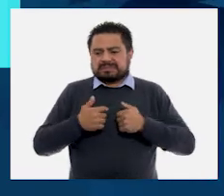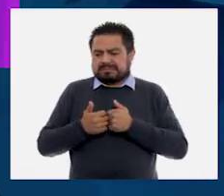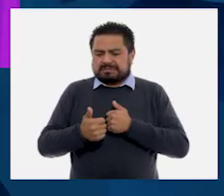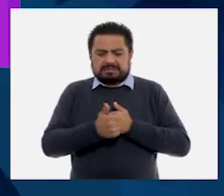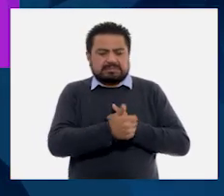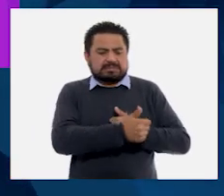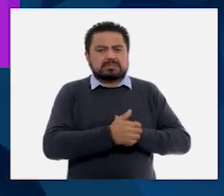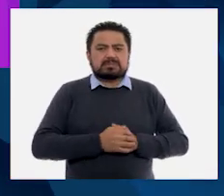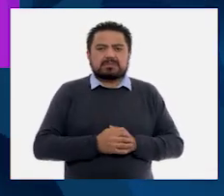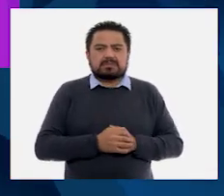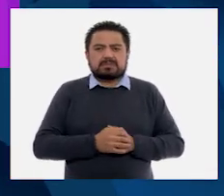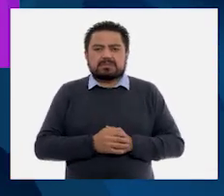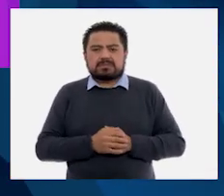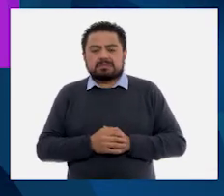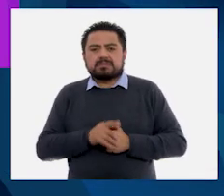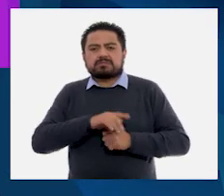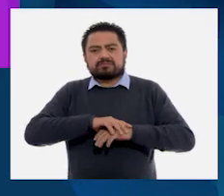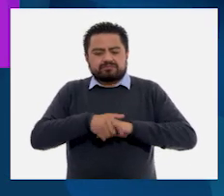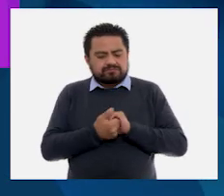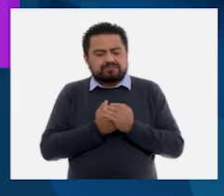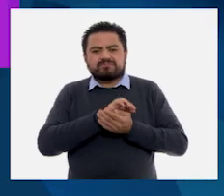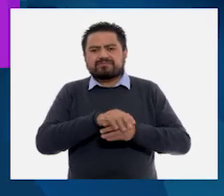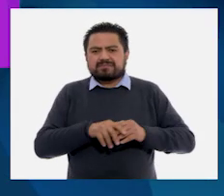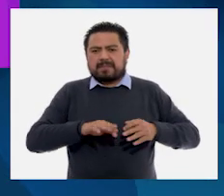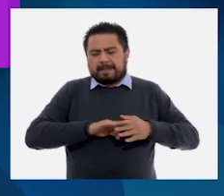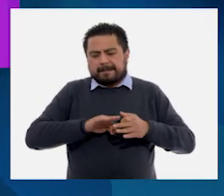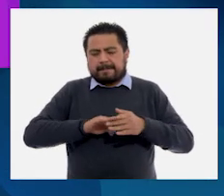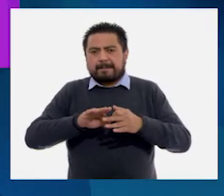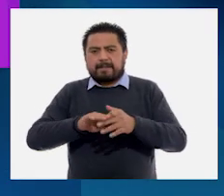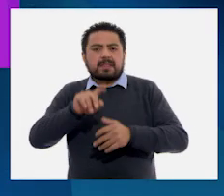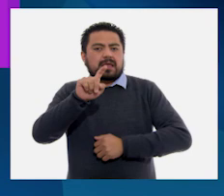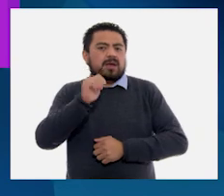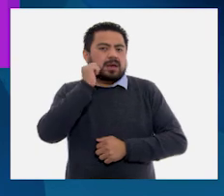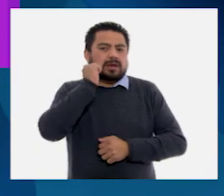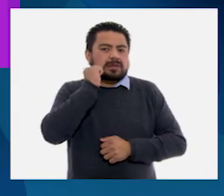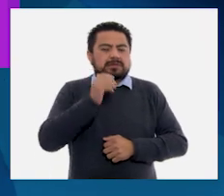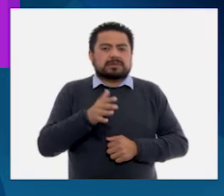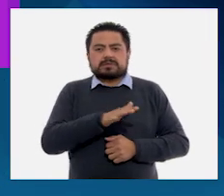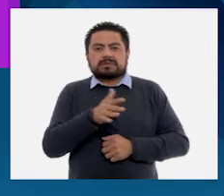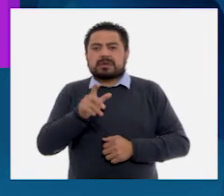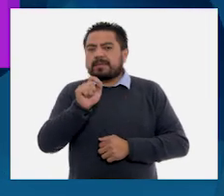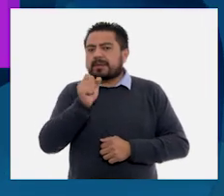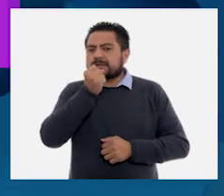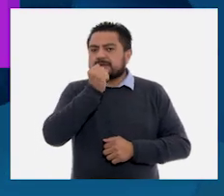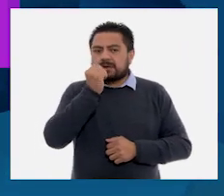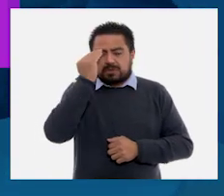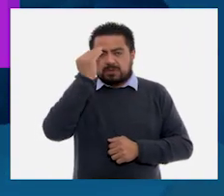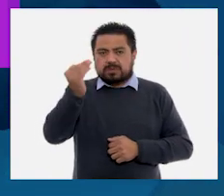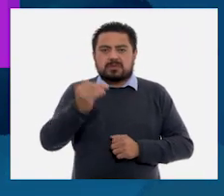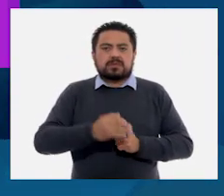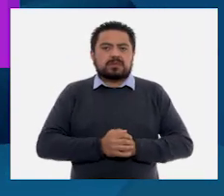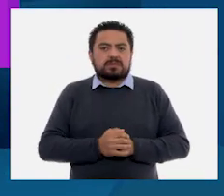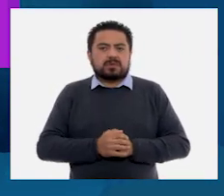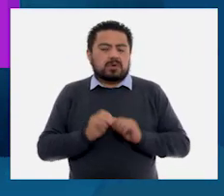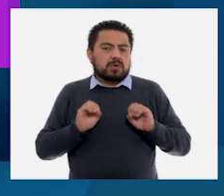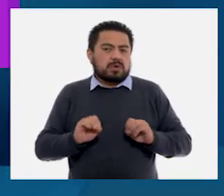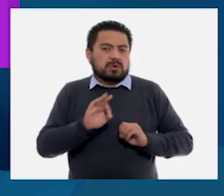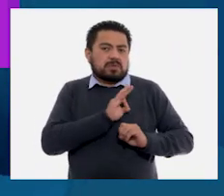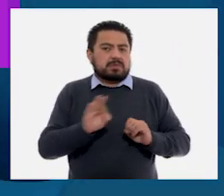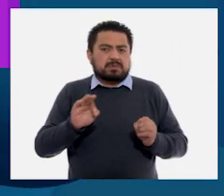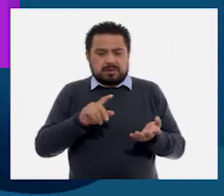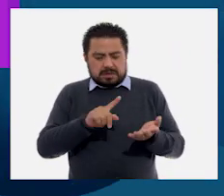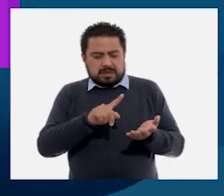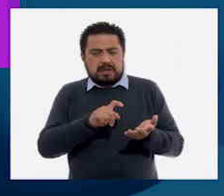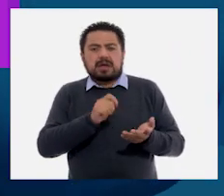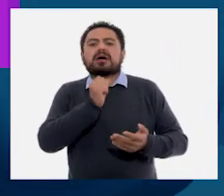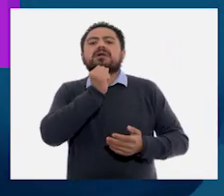distancia. Lávate las manos muy seguido con agua y jabón por lo menos durante 20 segundos. O aplica